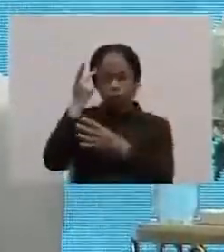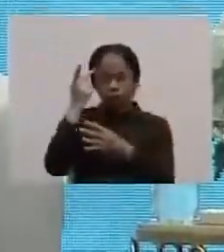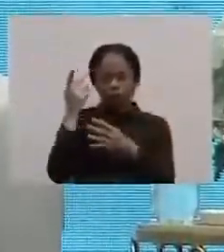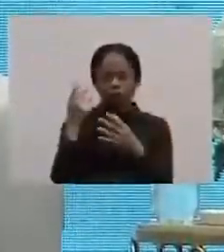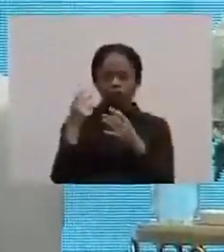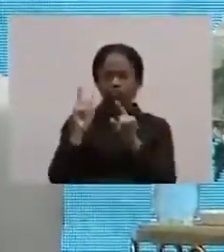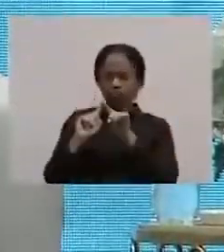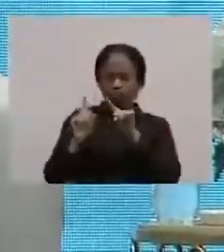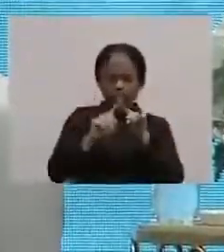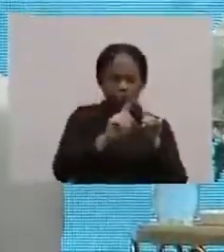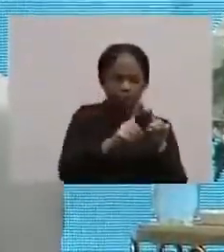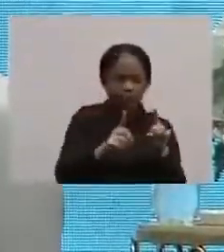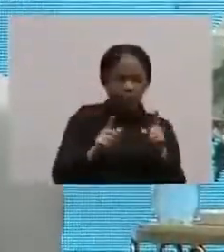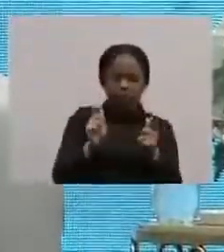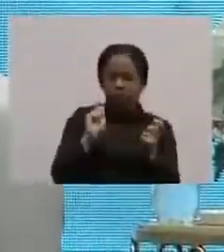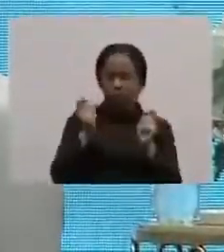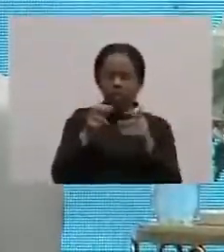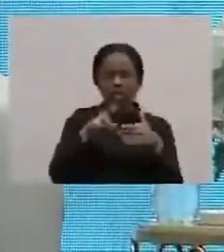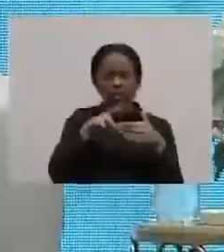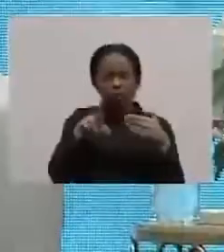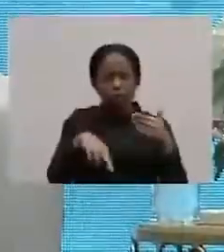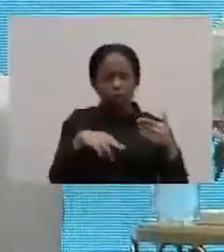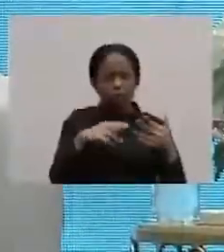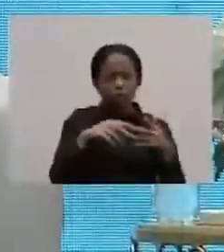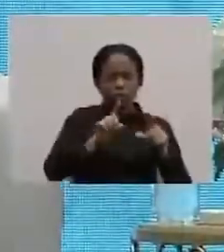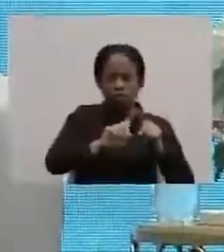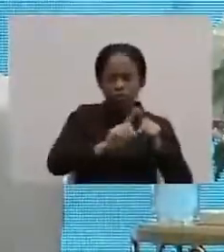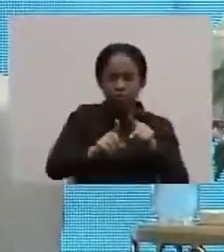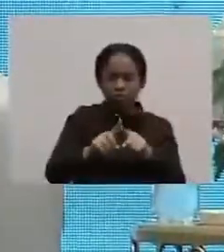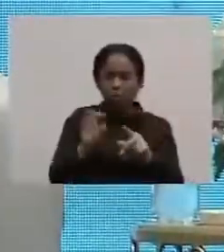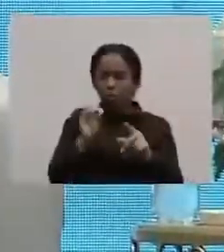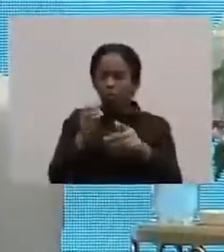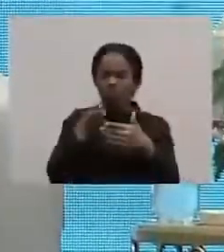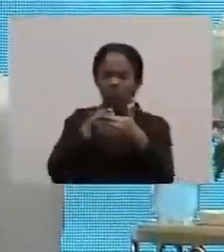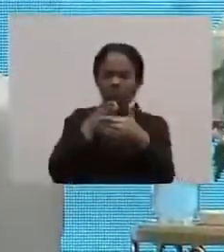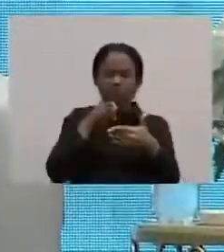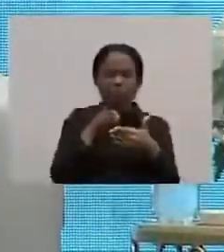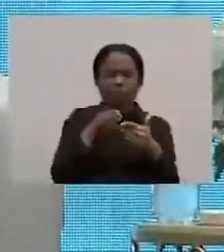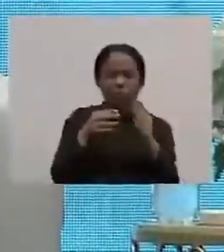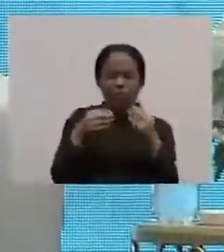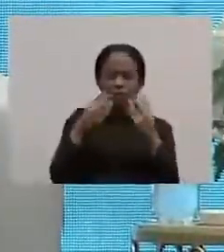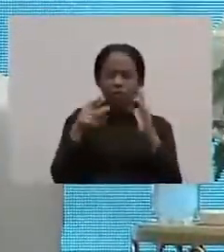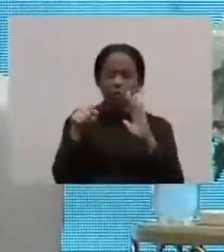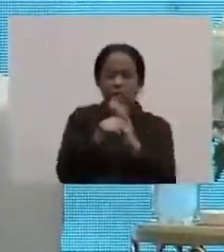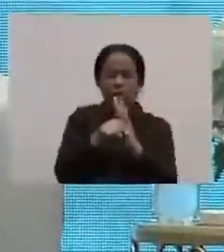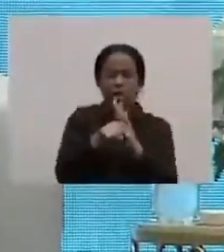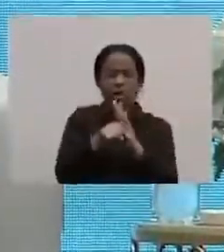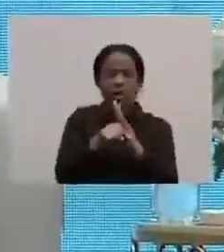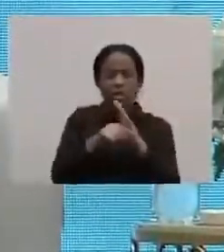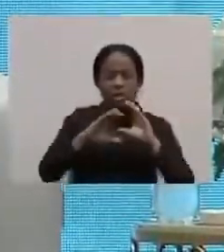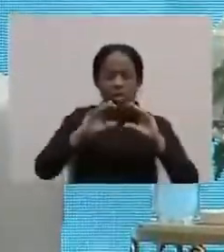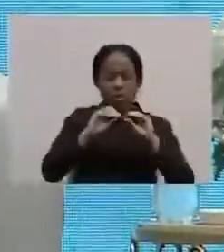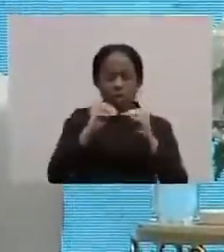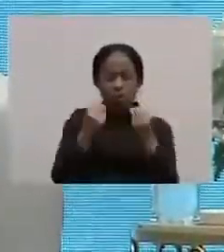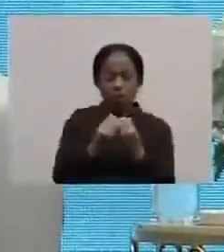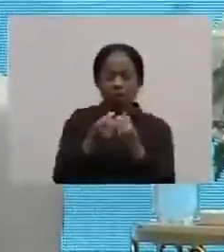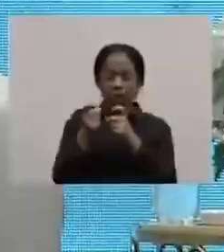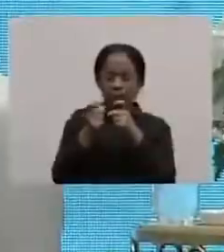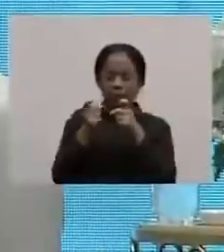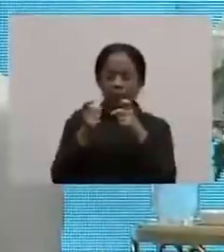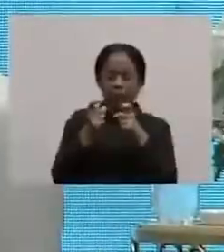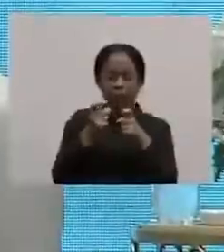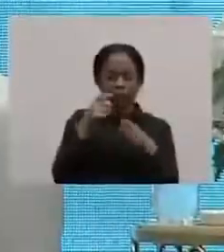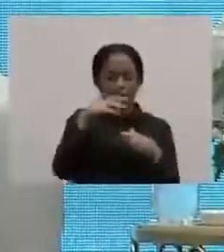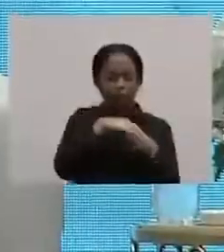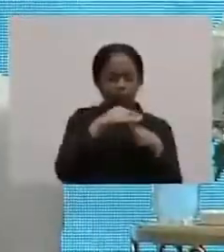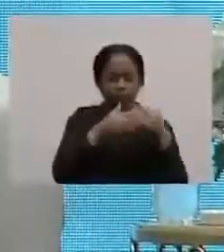cambiar algún resultado electoral o atacar de manera negativa el órgano rector o administrador de las